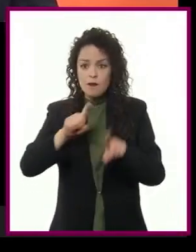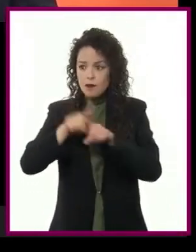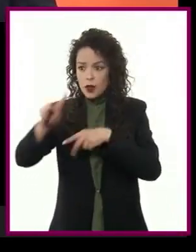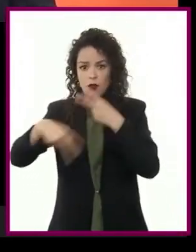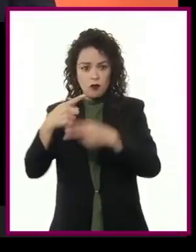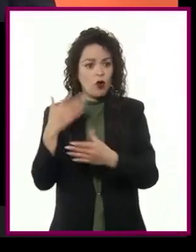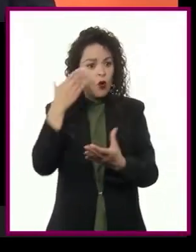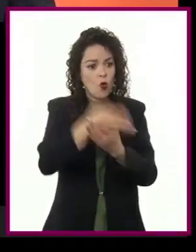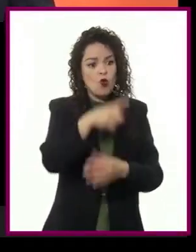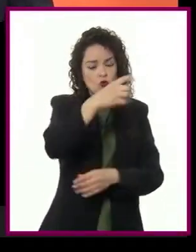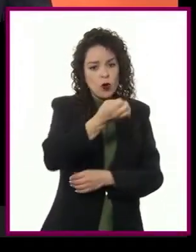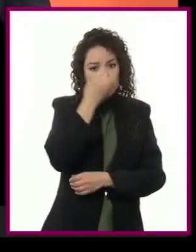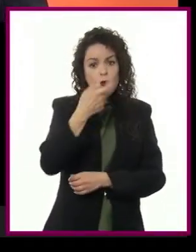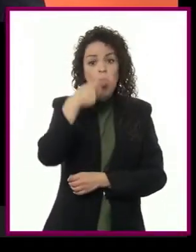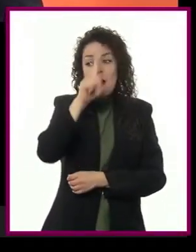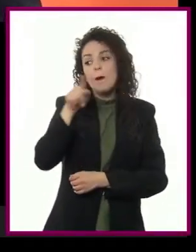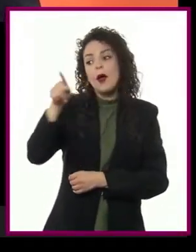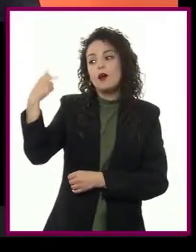casas.